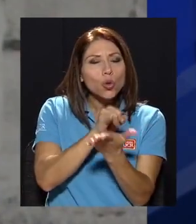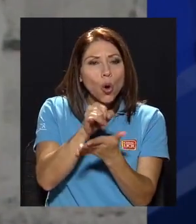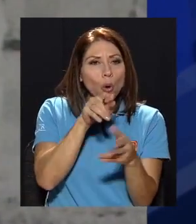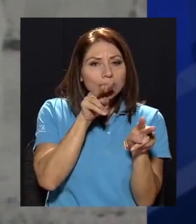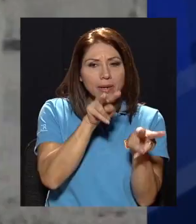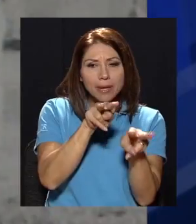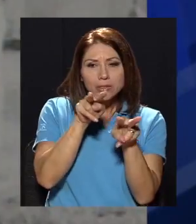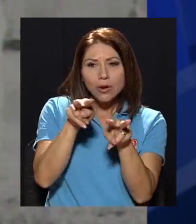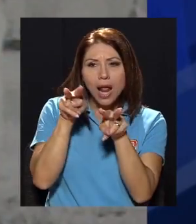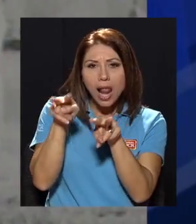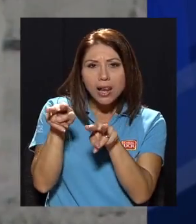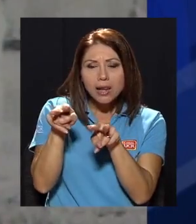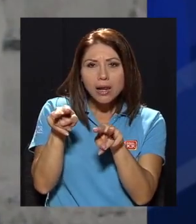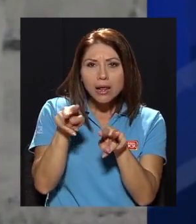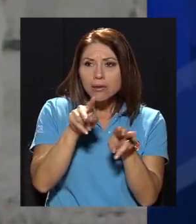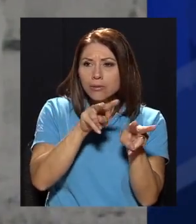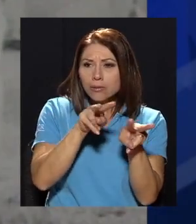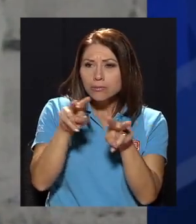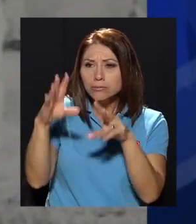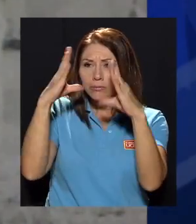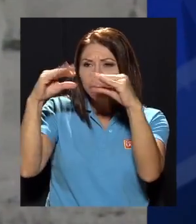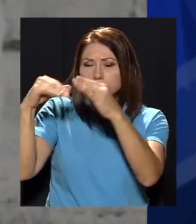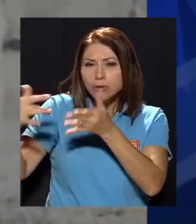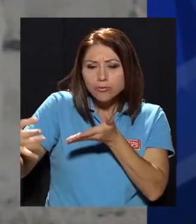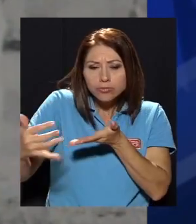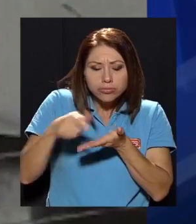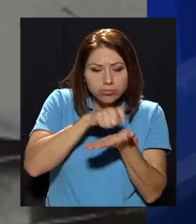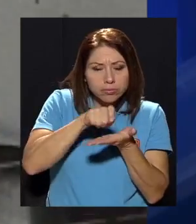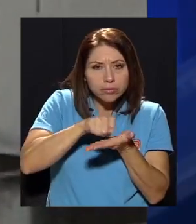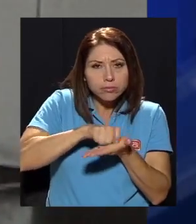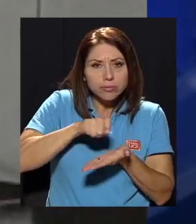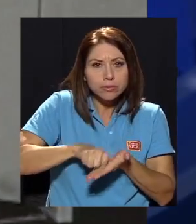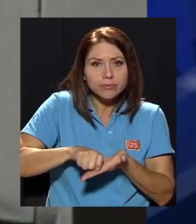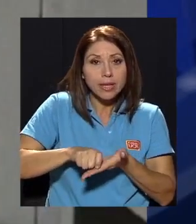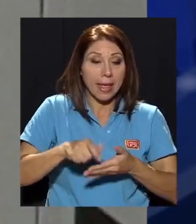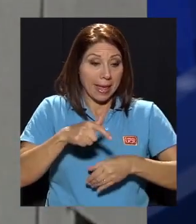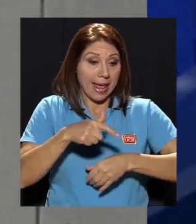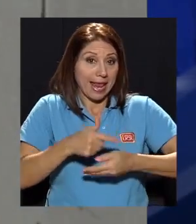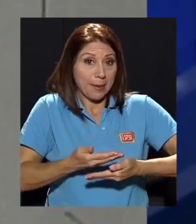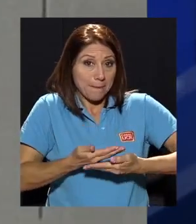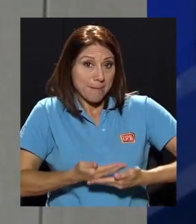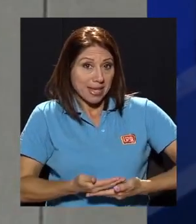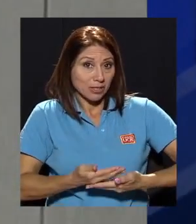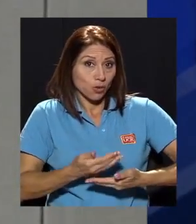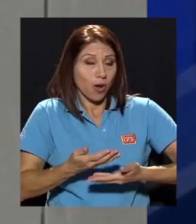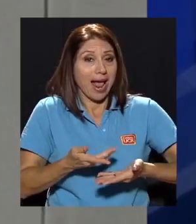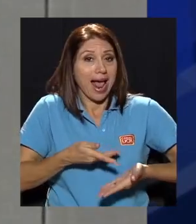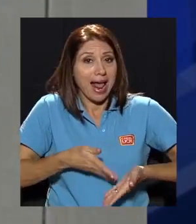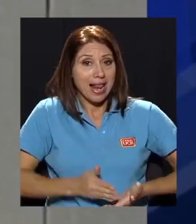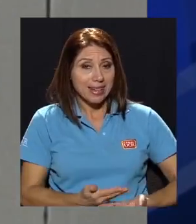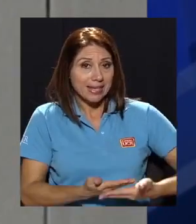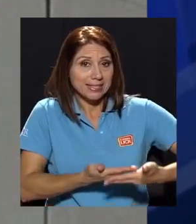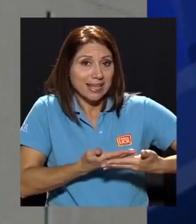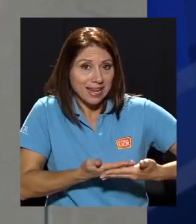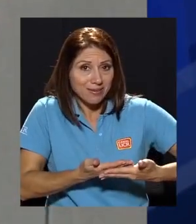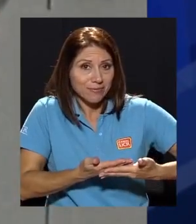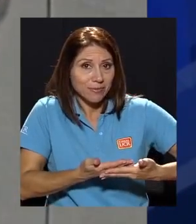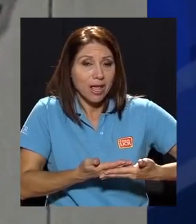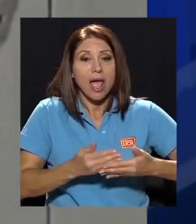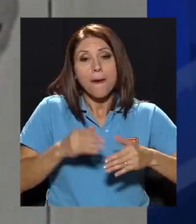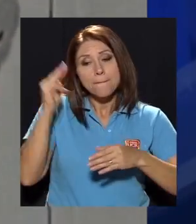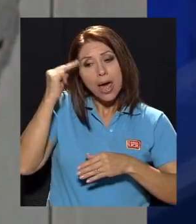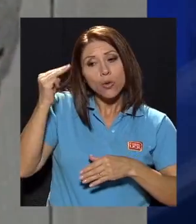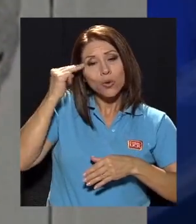posibles: peso al nacer, la madurez intrauterina, el peso y la talla conforme iban creciendo, lo que comían,